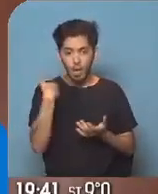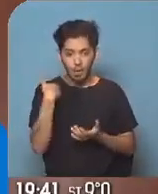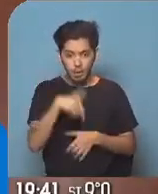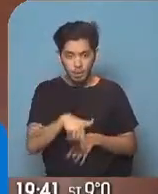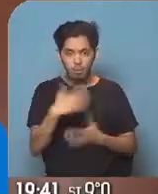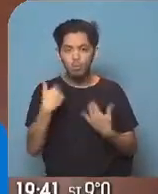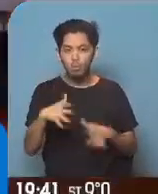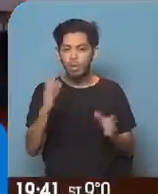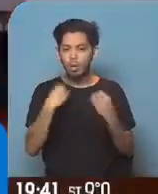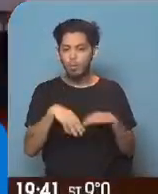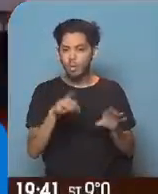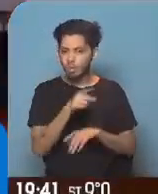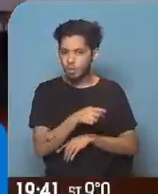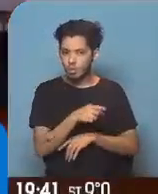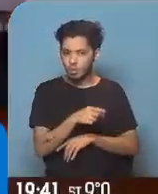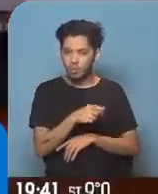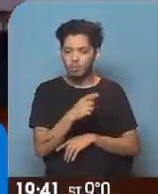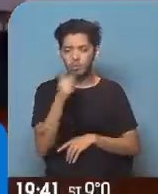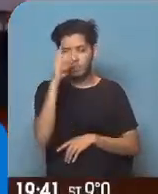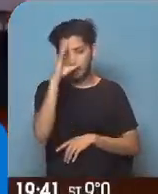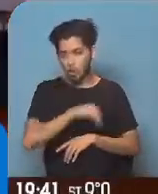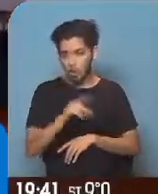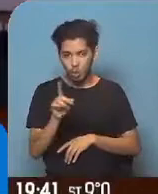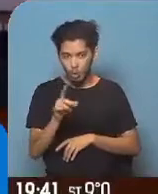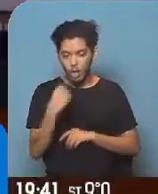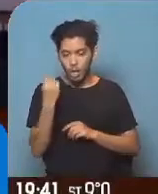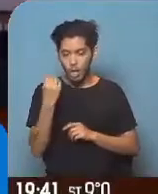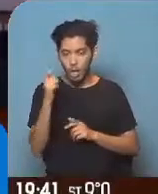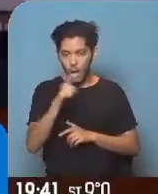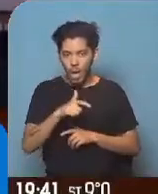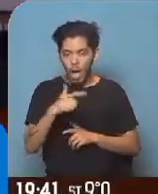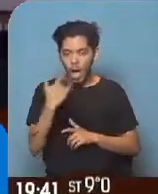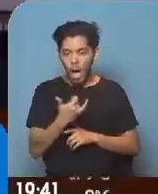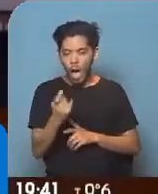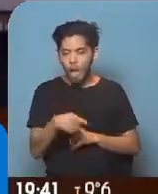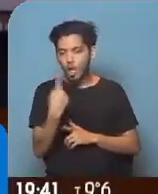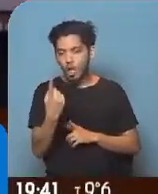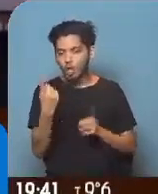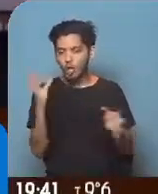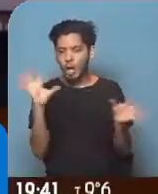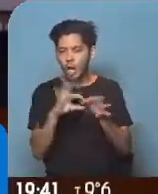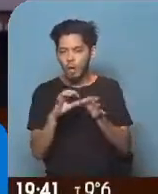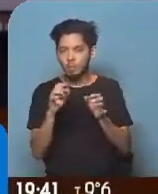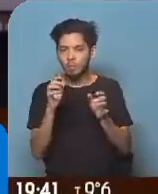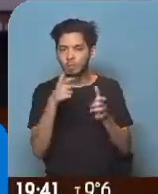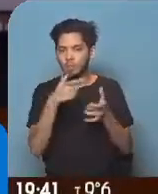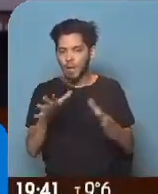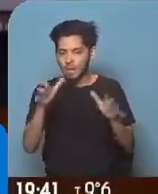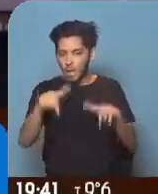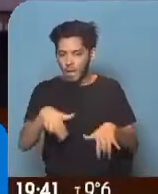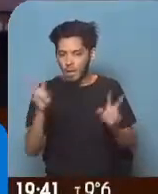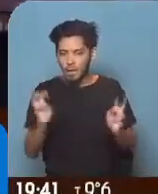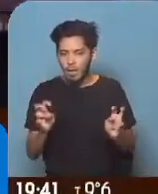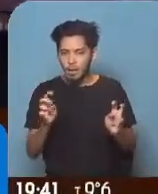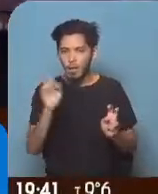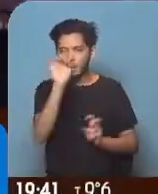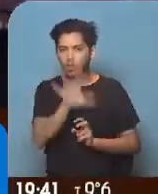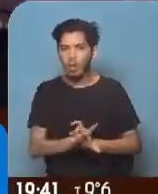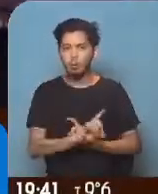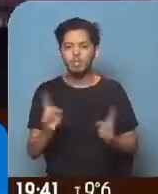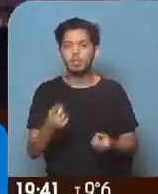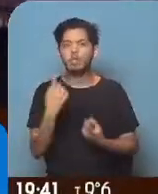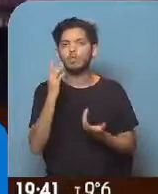ser el comienzo, porque no olvidemos que aquí hay muchas otras vinculaciones. Esto no solamente va a poner